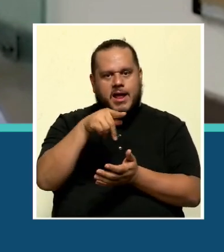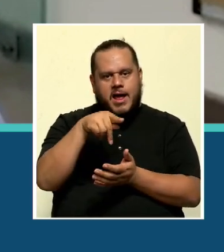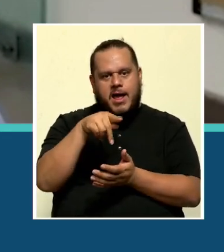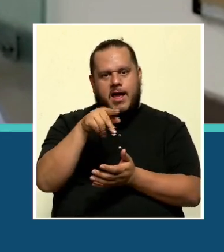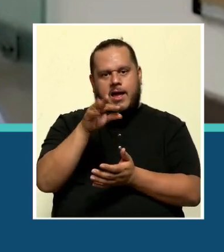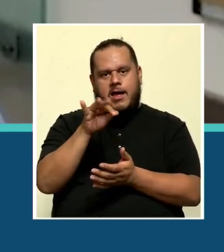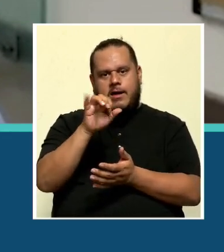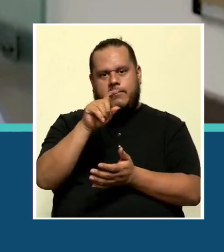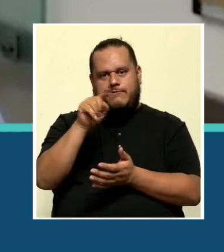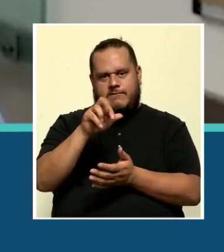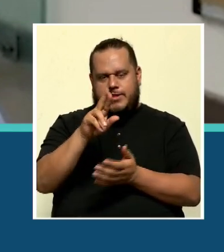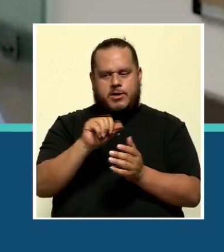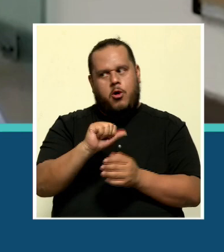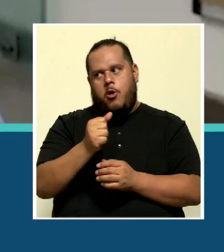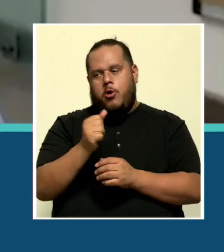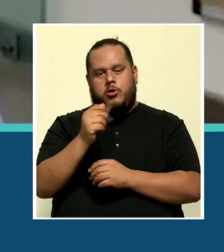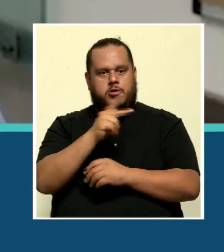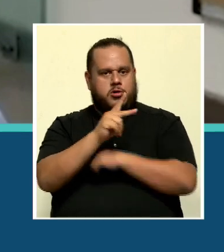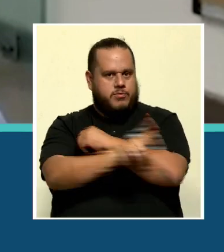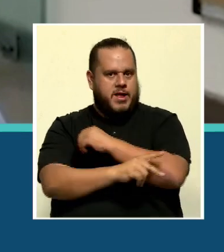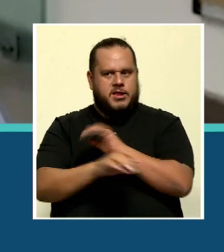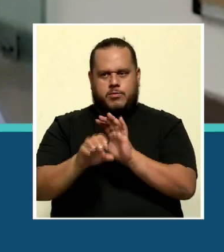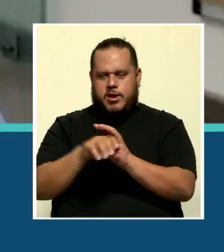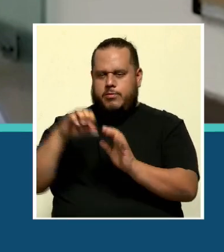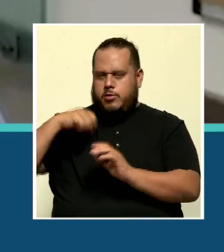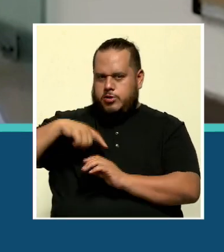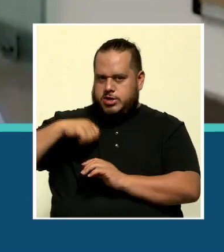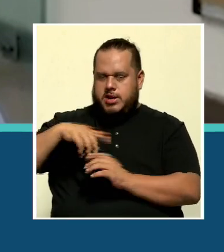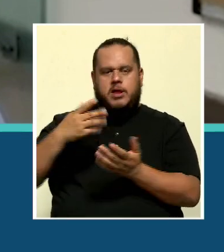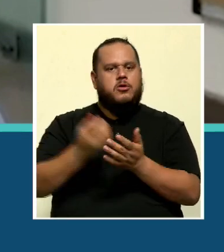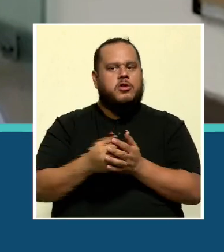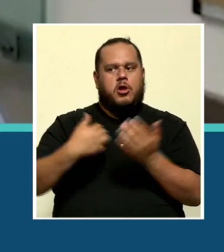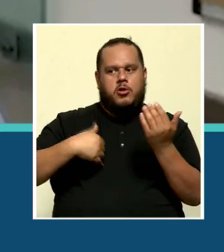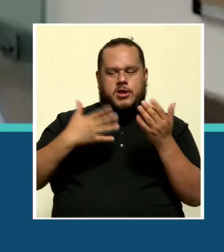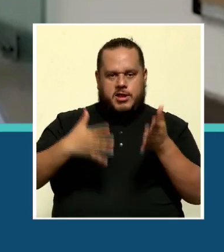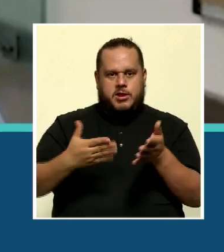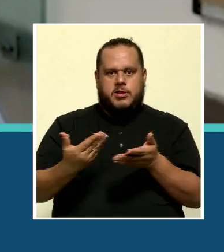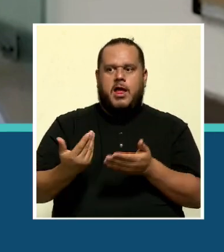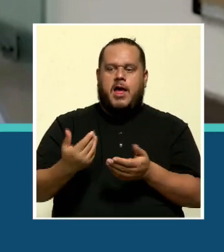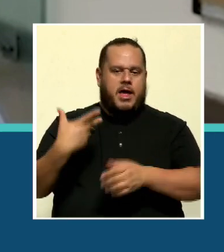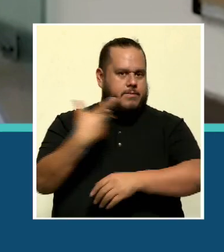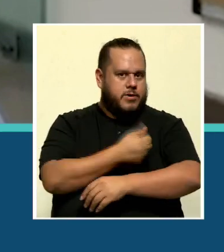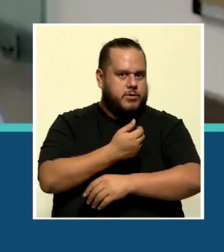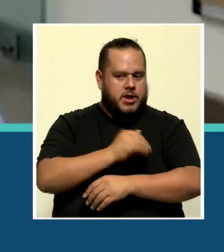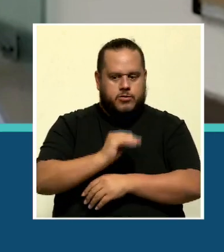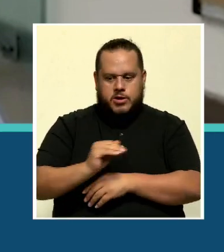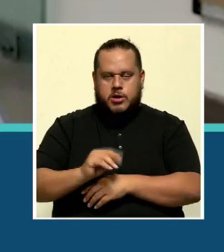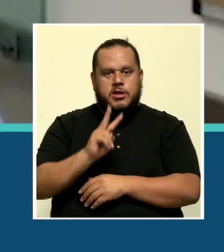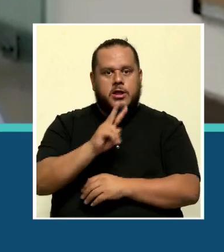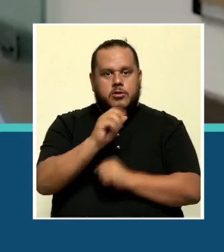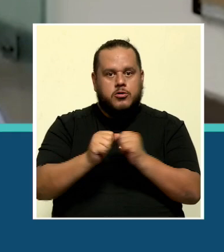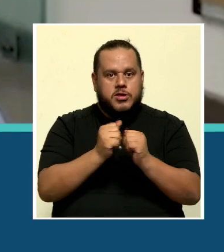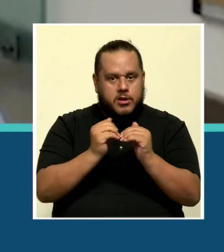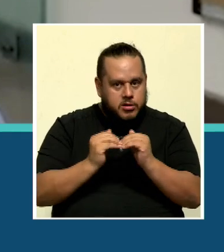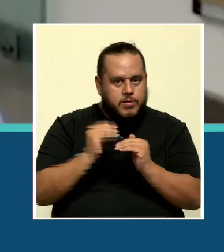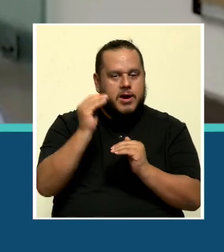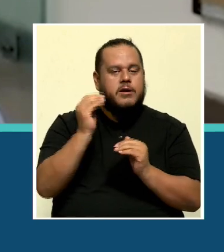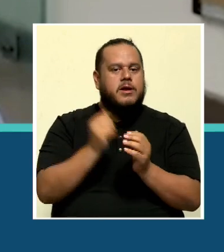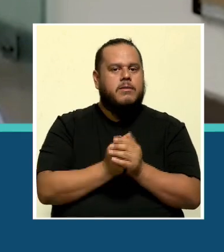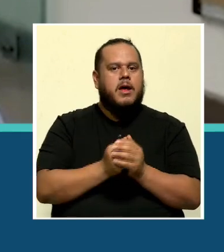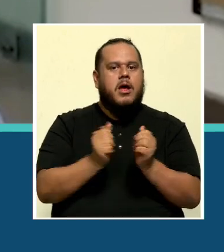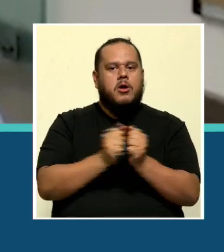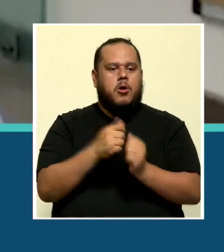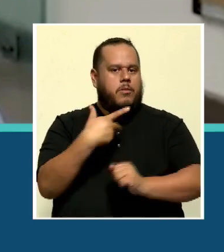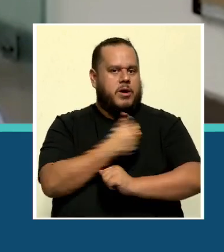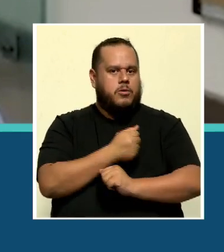hay otros países, por ejemplo los chilenos, los argentinos han venido vacunando niños incluso de los 2 años para arriba con vacunas